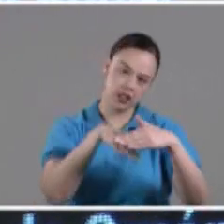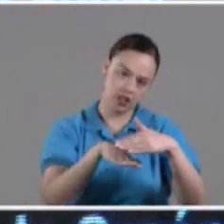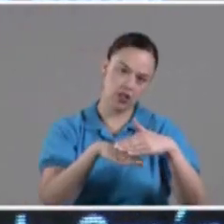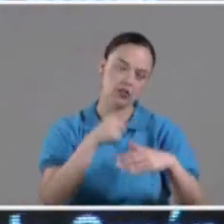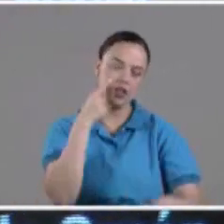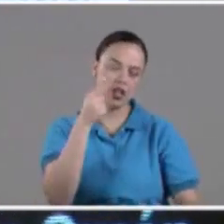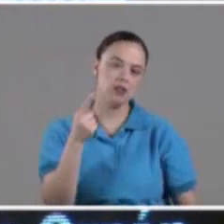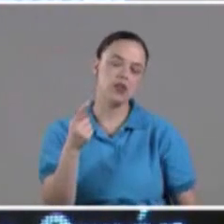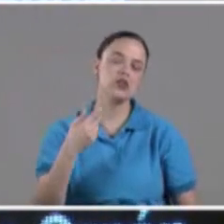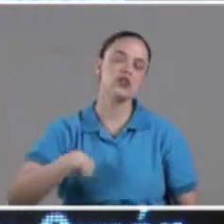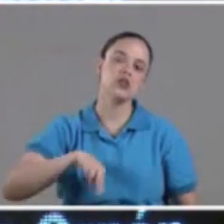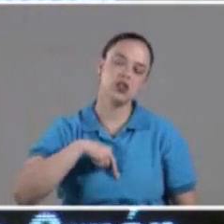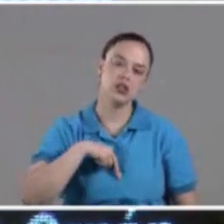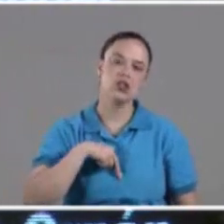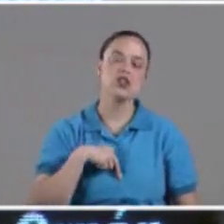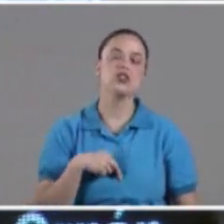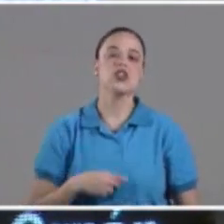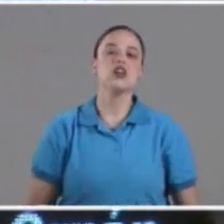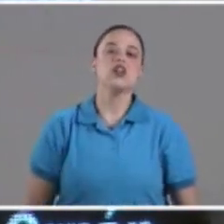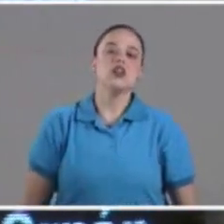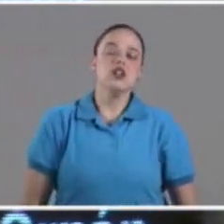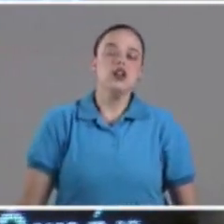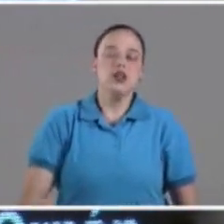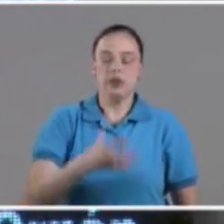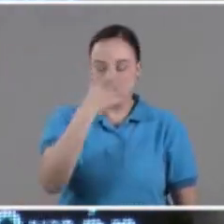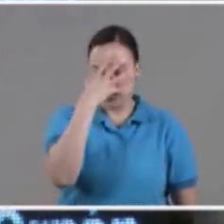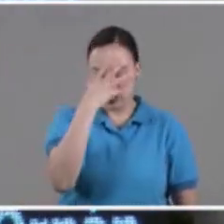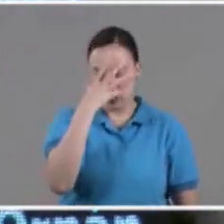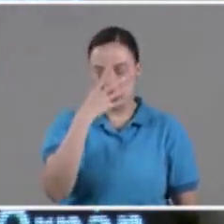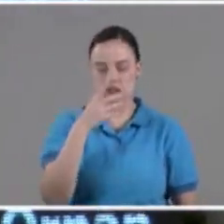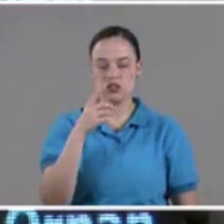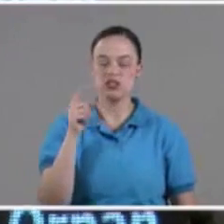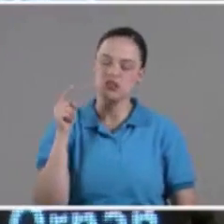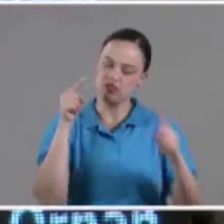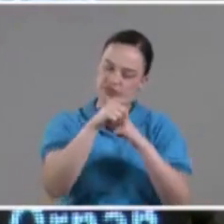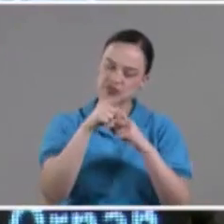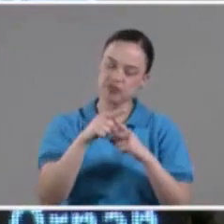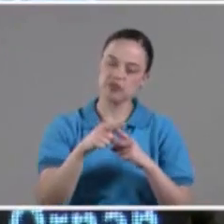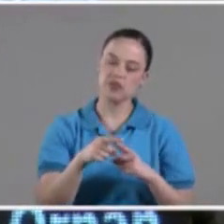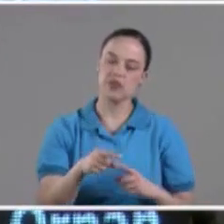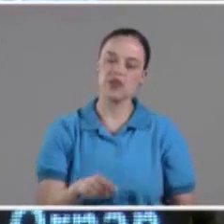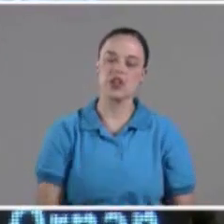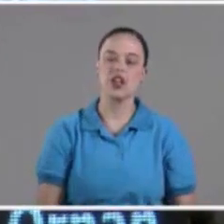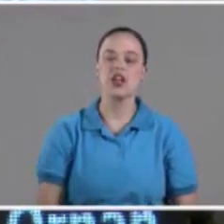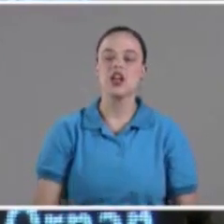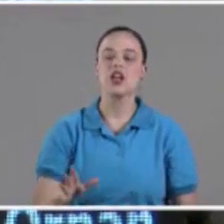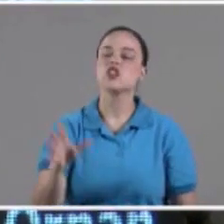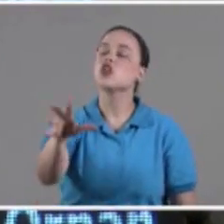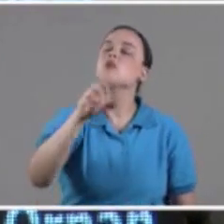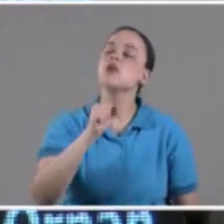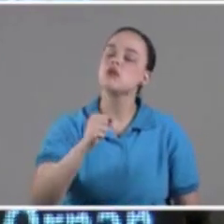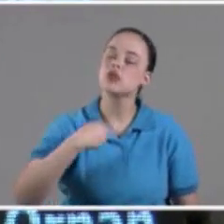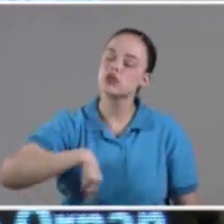miremos nuestros errores nuestros pecados nuestras fallas asumamos nuestra responsabilidad